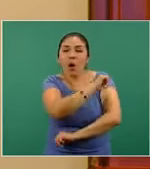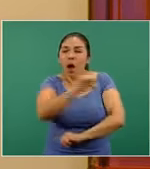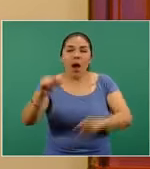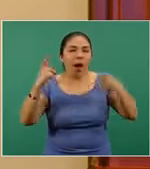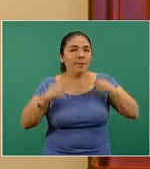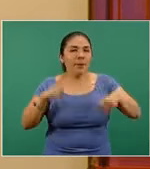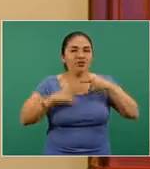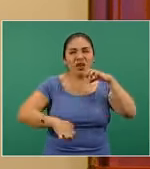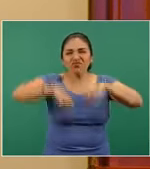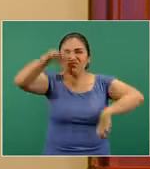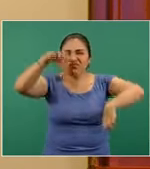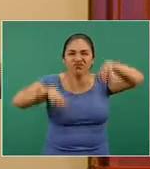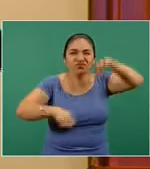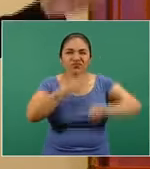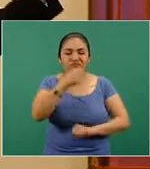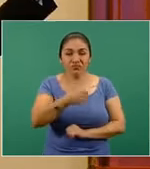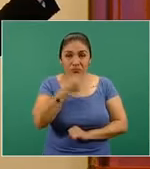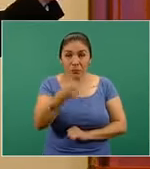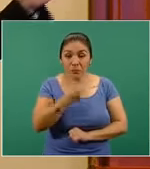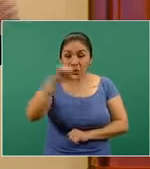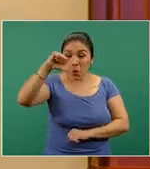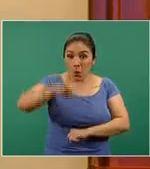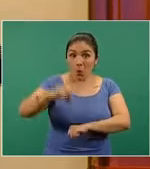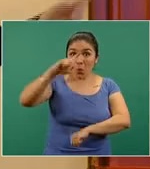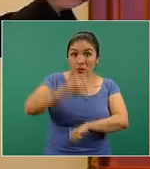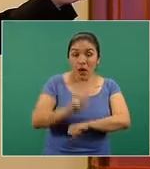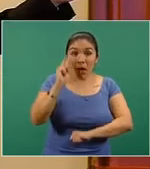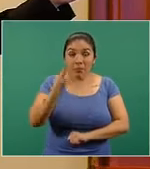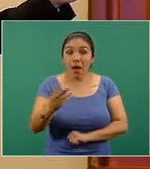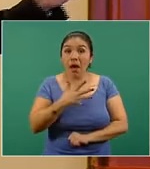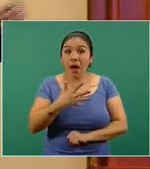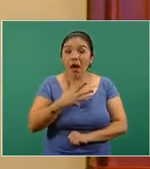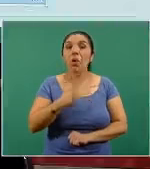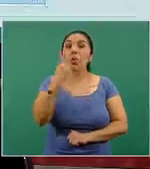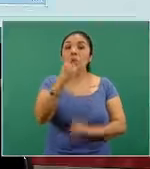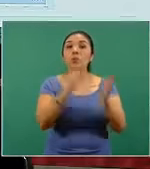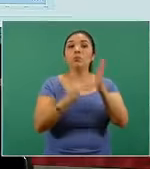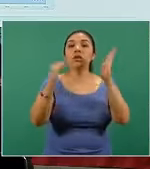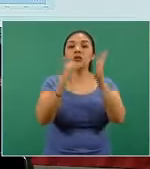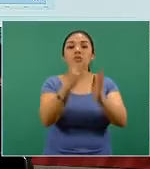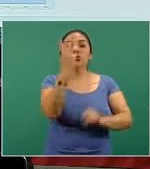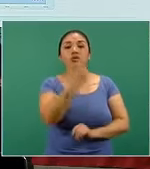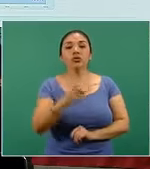personas adultas mayores, para el día de hoy nos reportan